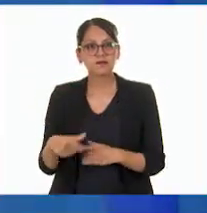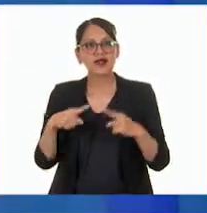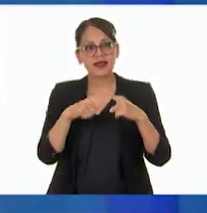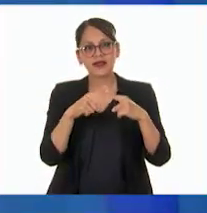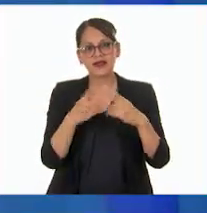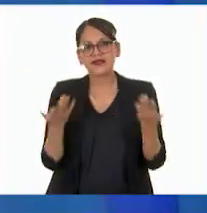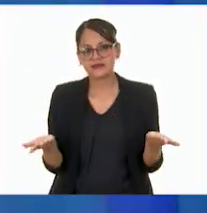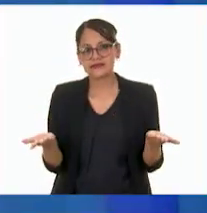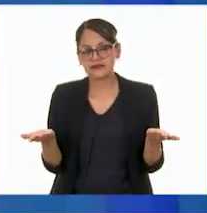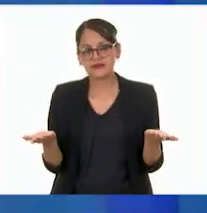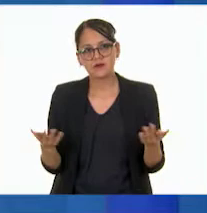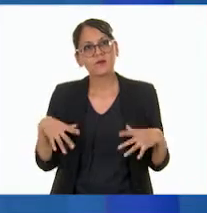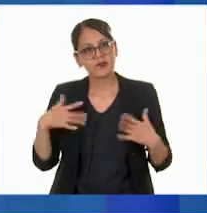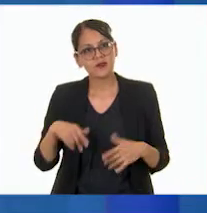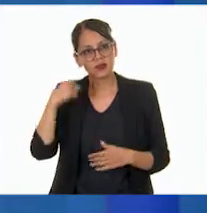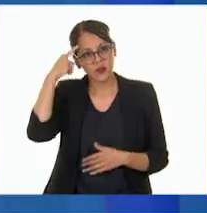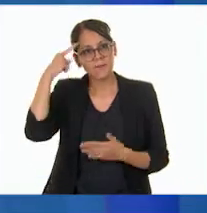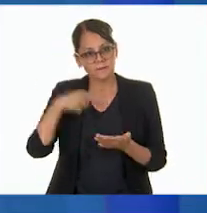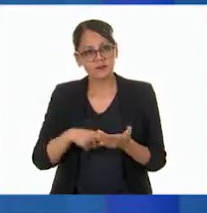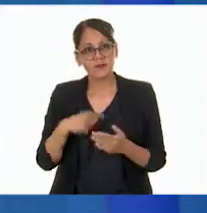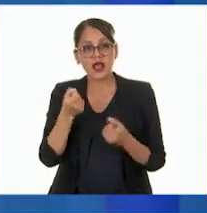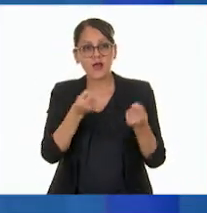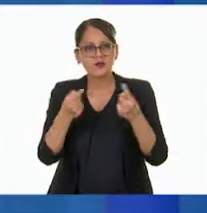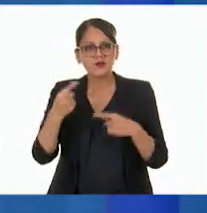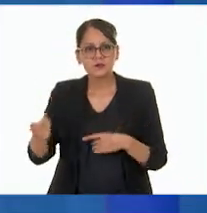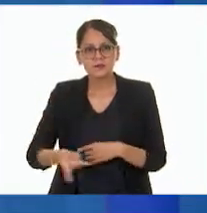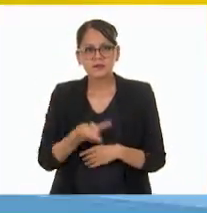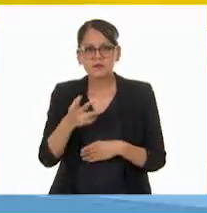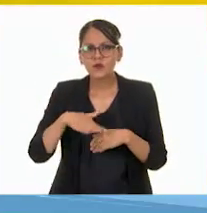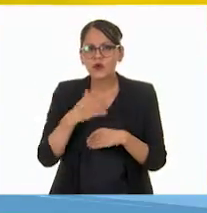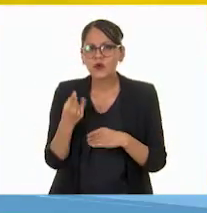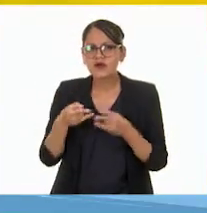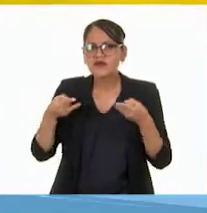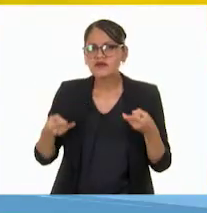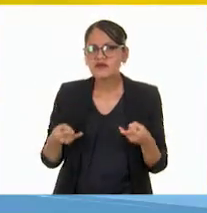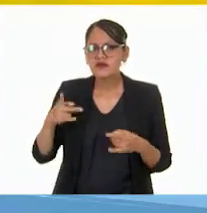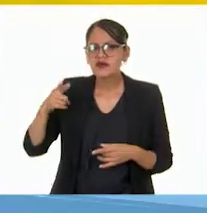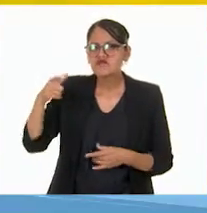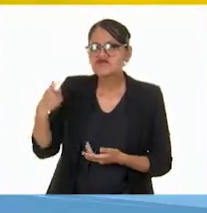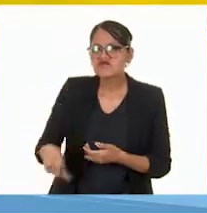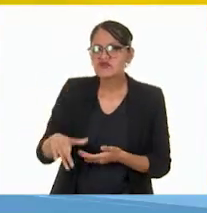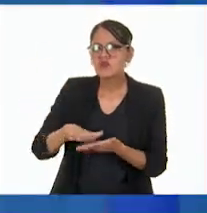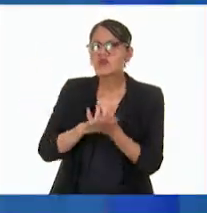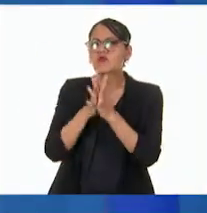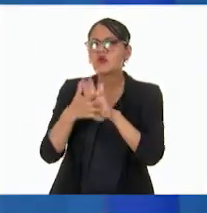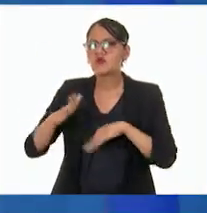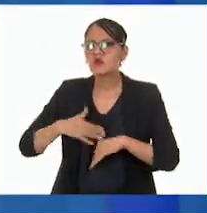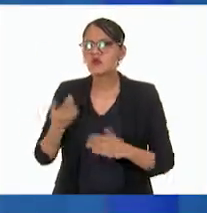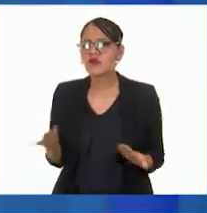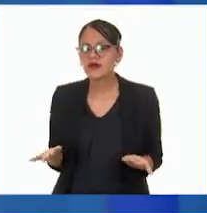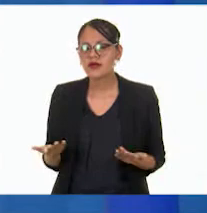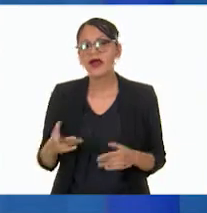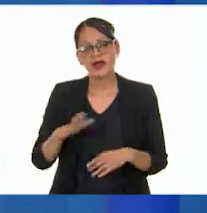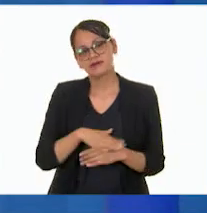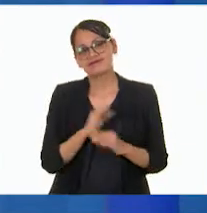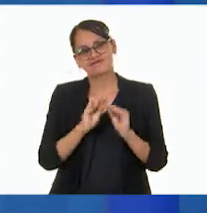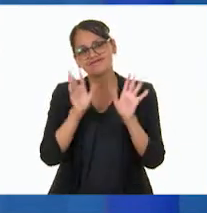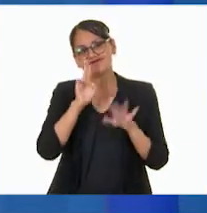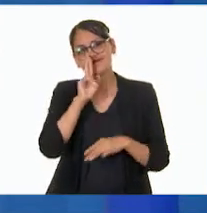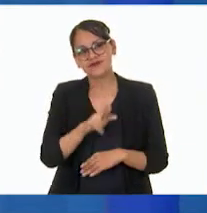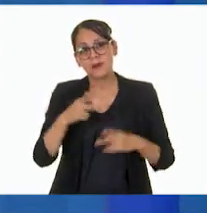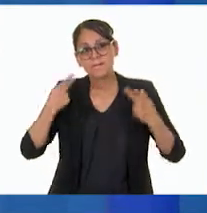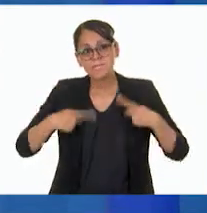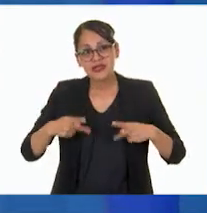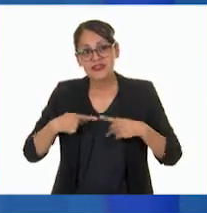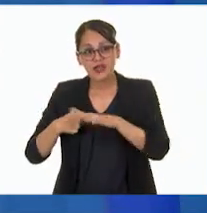iglesia. Y me imagino que te preguntarás por qué se volvió tan rica. Y la respuesta es muy simple. La gente de la